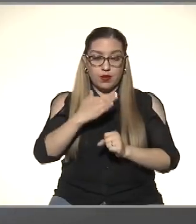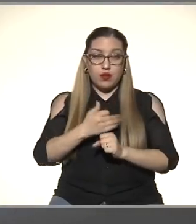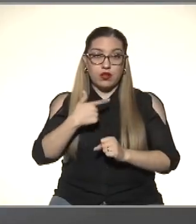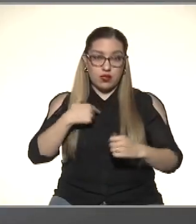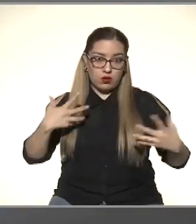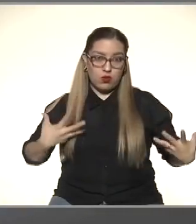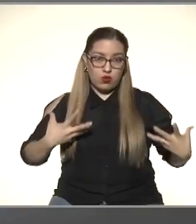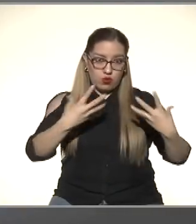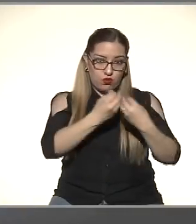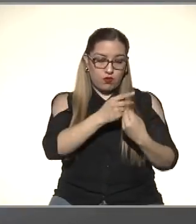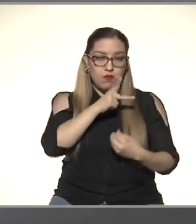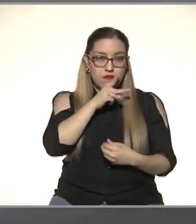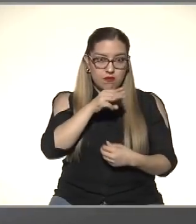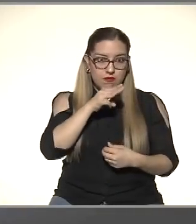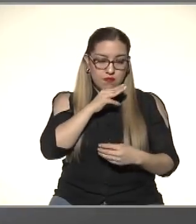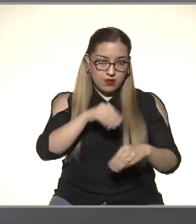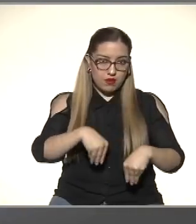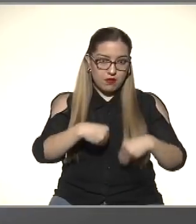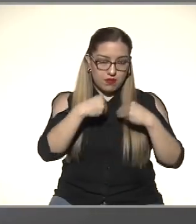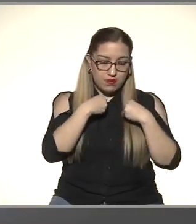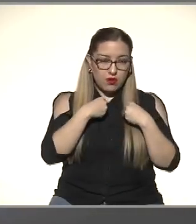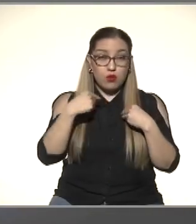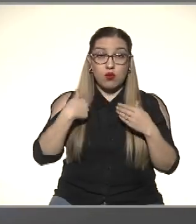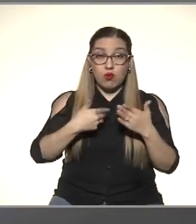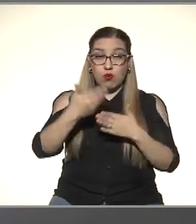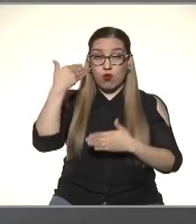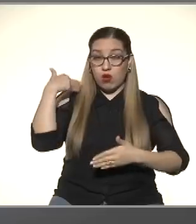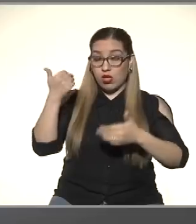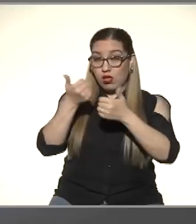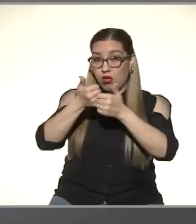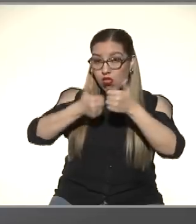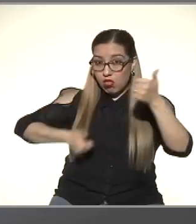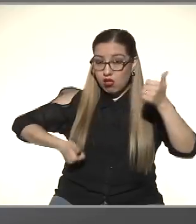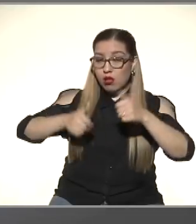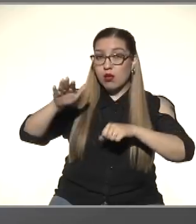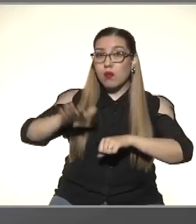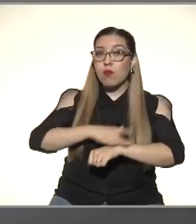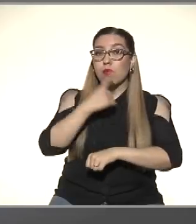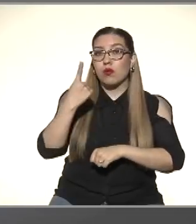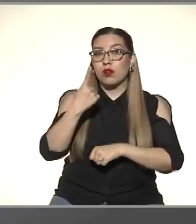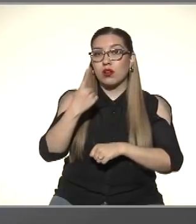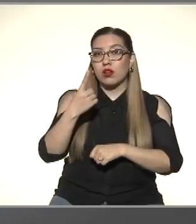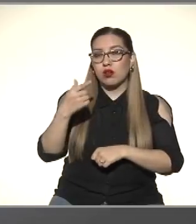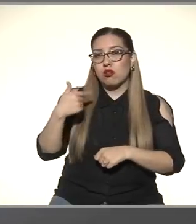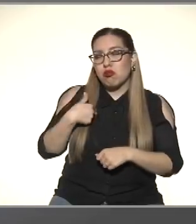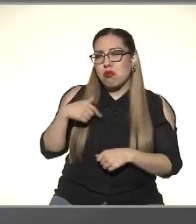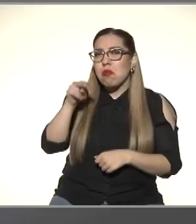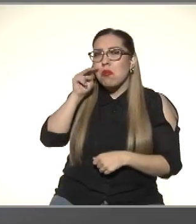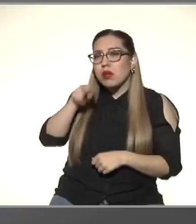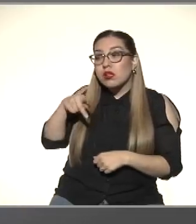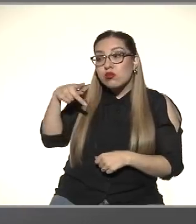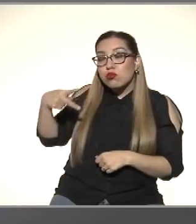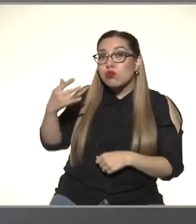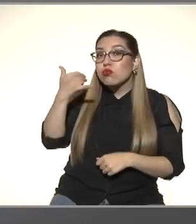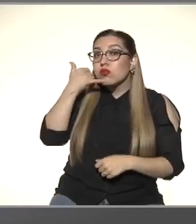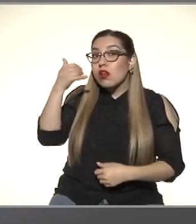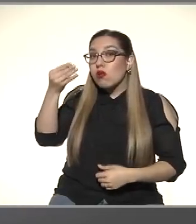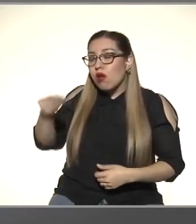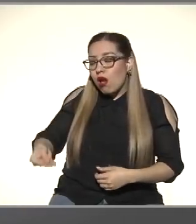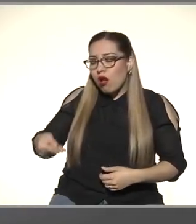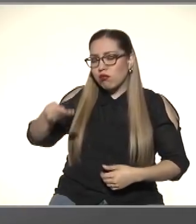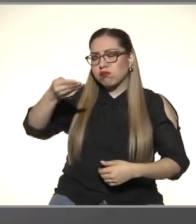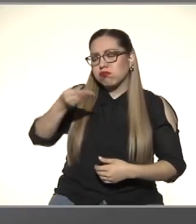papás. Me separé debido a que yo tomé su celular y